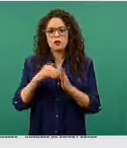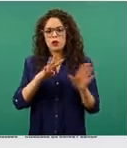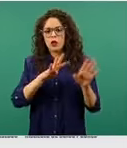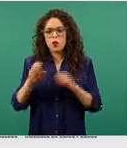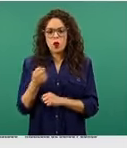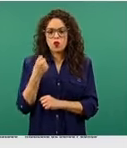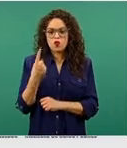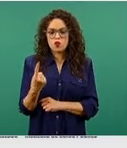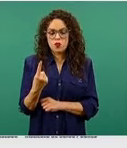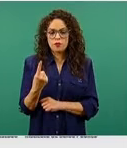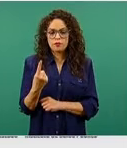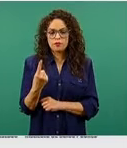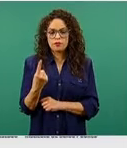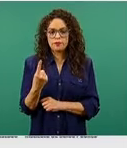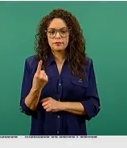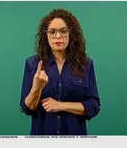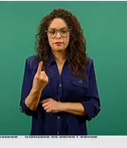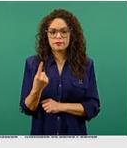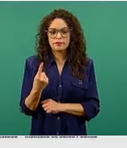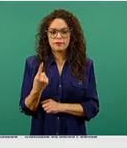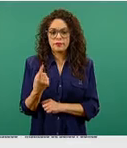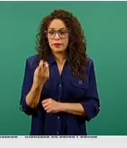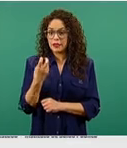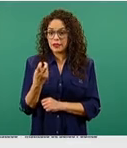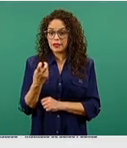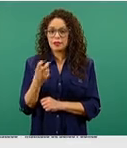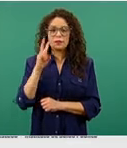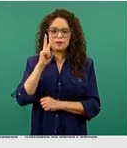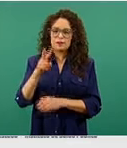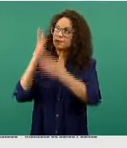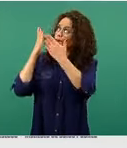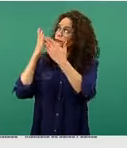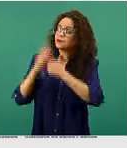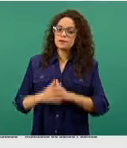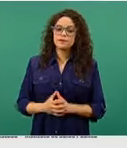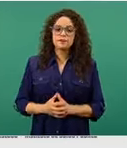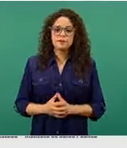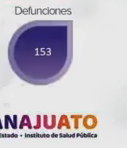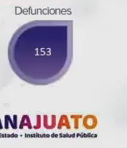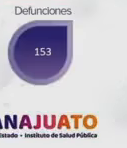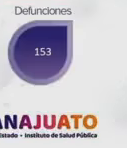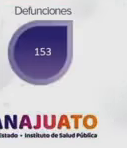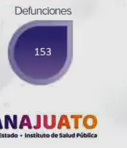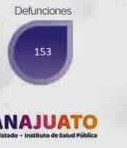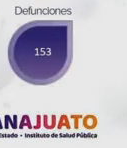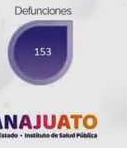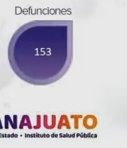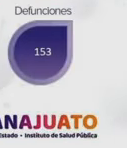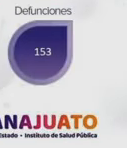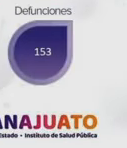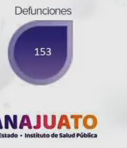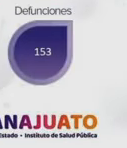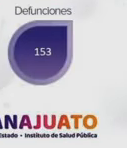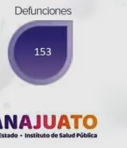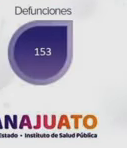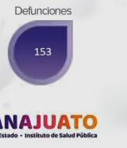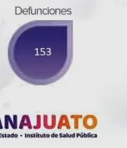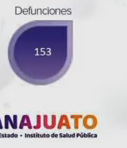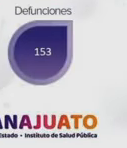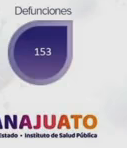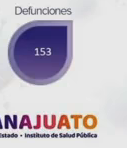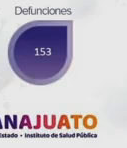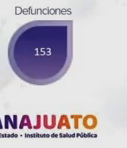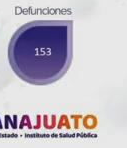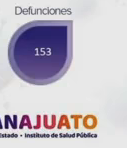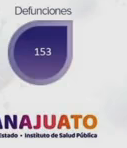132.401 casos. Esto nos ubica en este momento, en cuanto a casos activos, en el lugar número 16 a